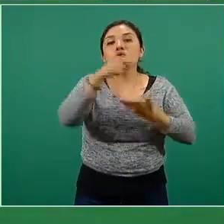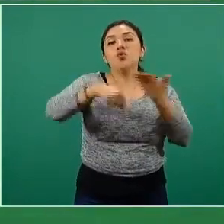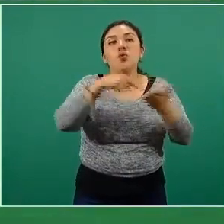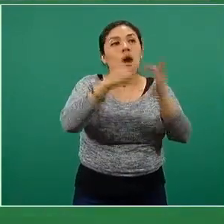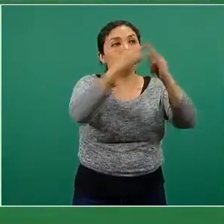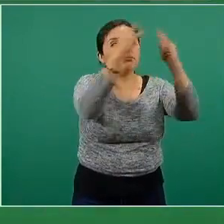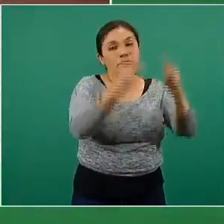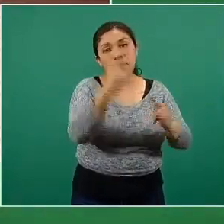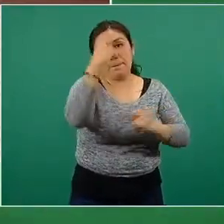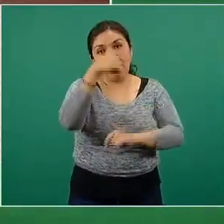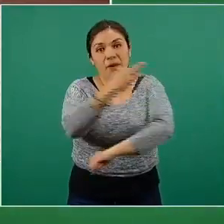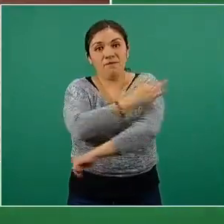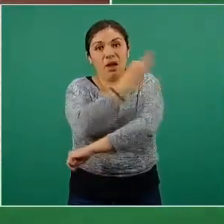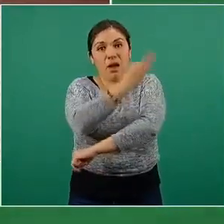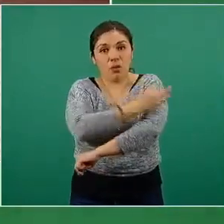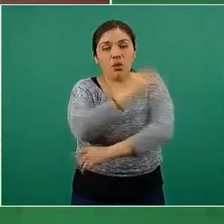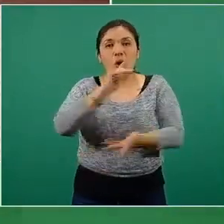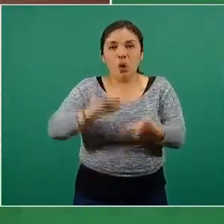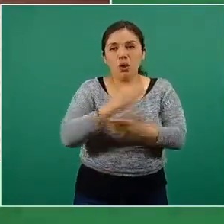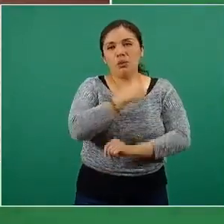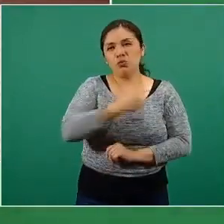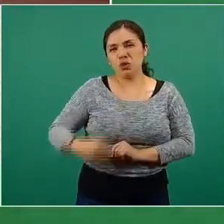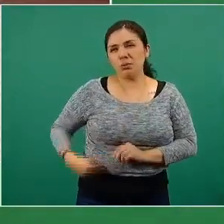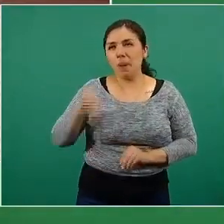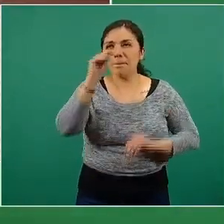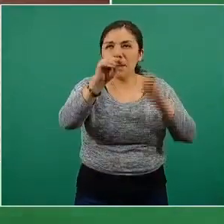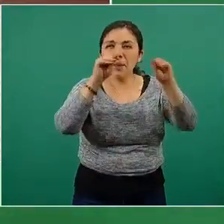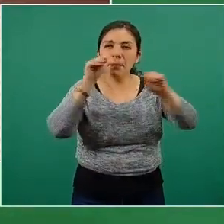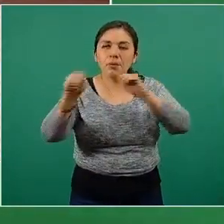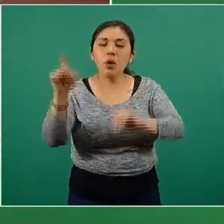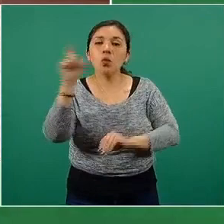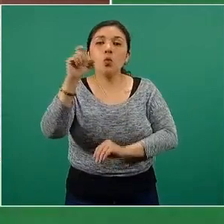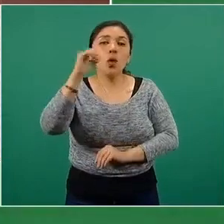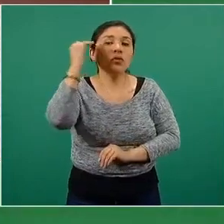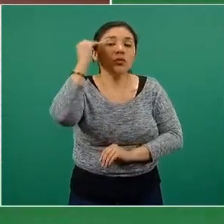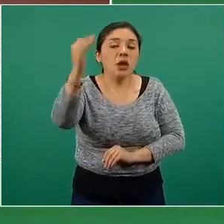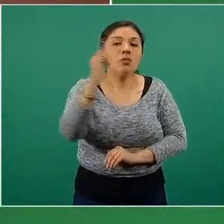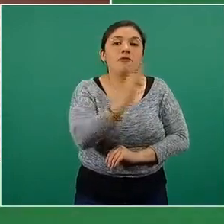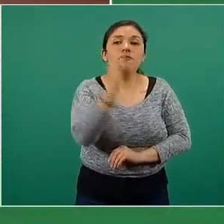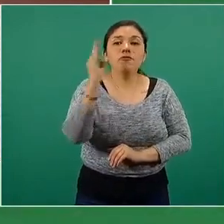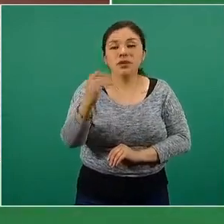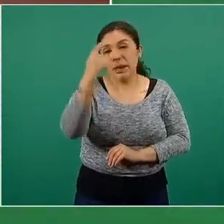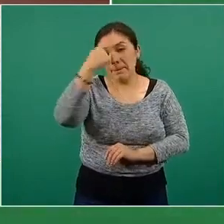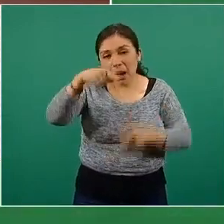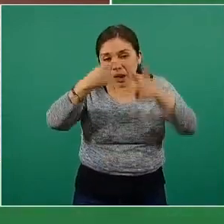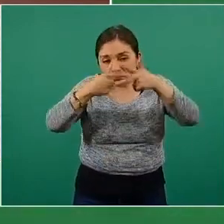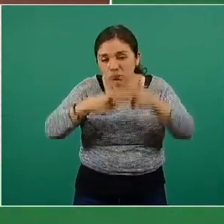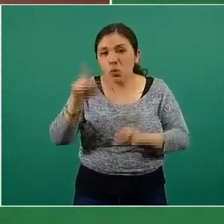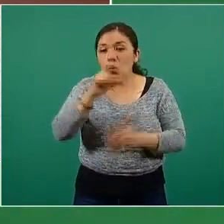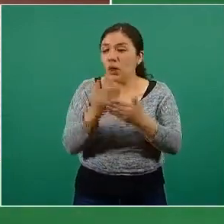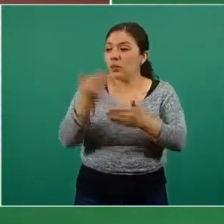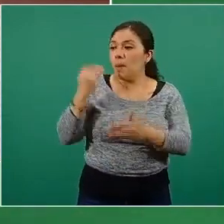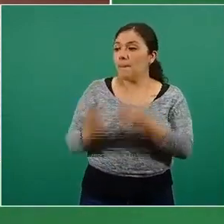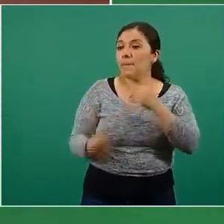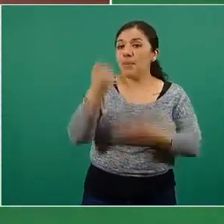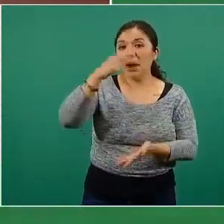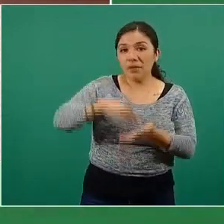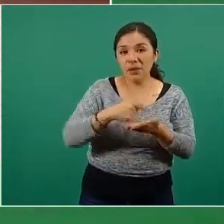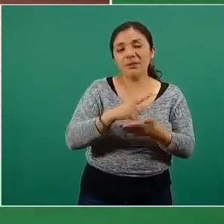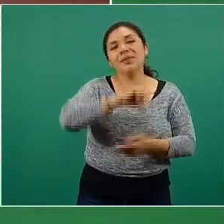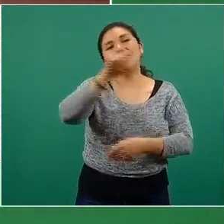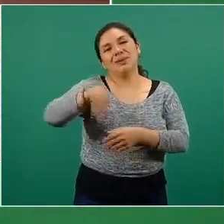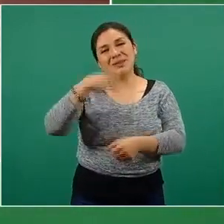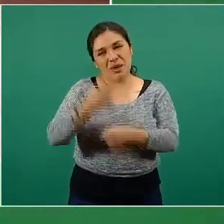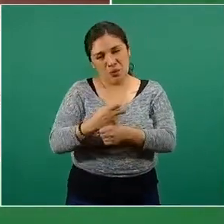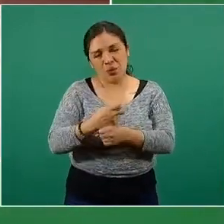y células de vacunación en cada uno de los municipios en la fecha programada a lo que fue su primera dosis. Y como les